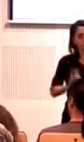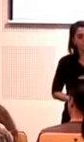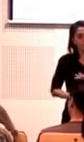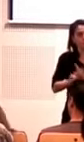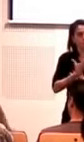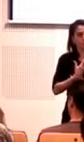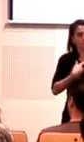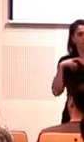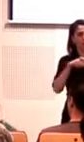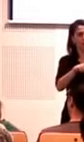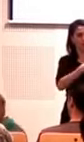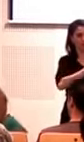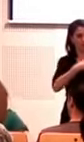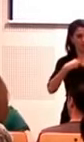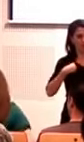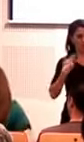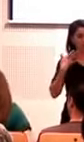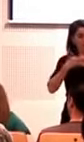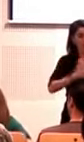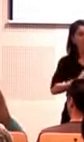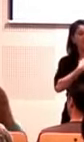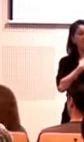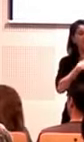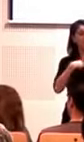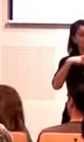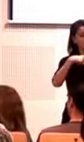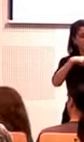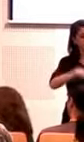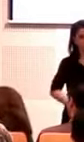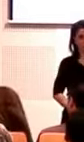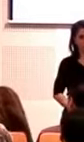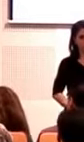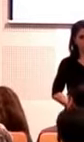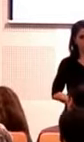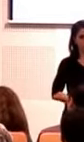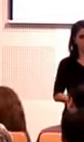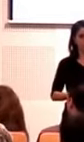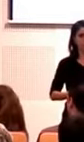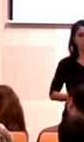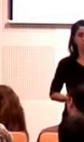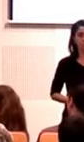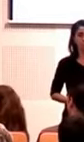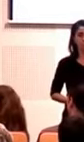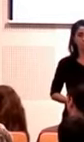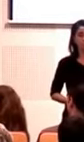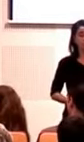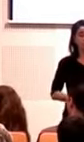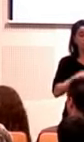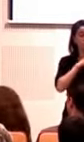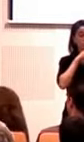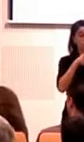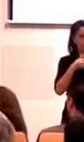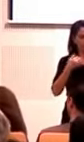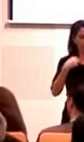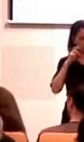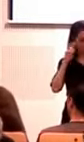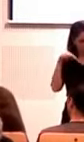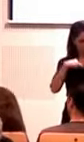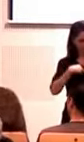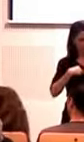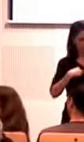Entonces, mi libido ya se bajó abajo, ¿no? Porque empecé ya a verme ya